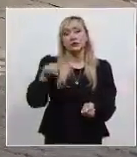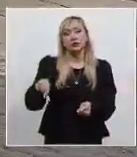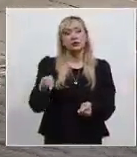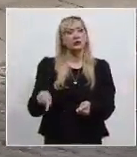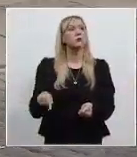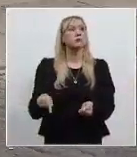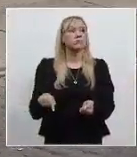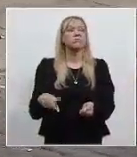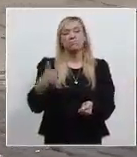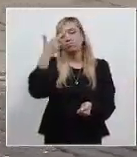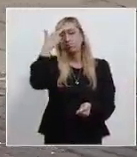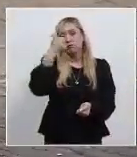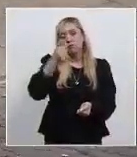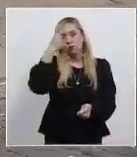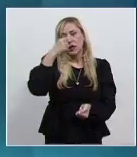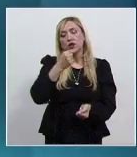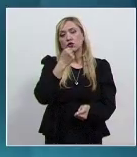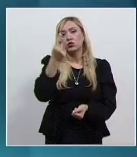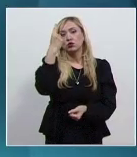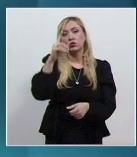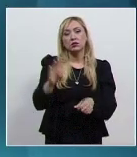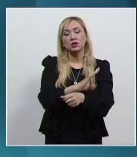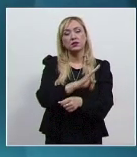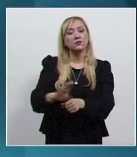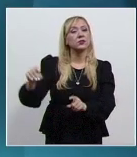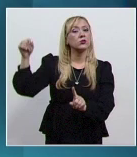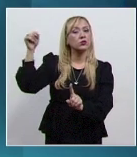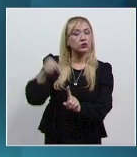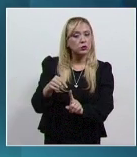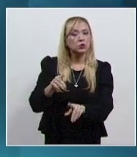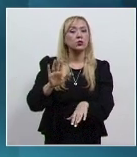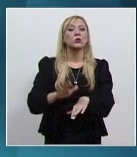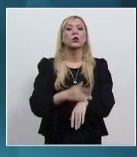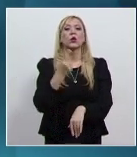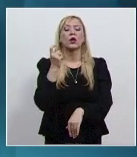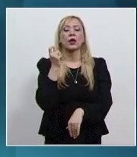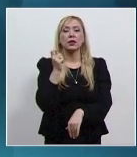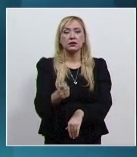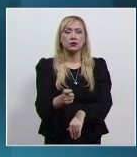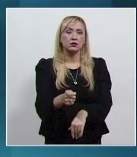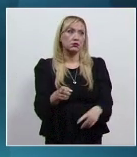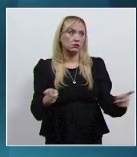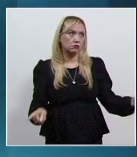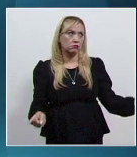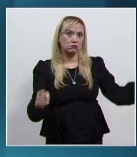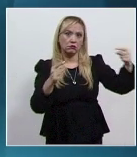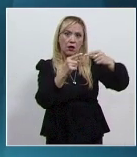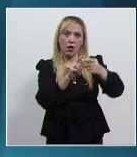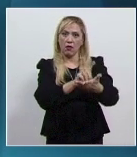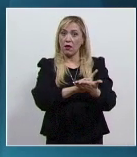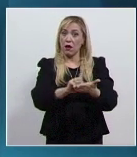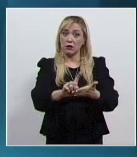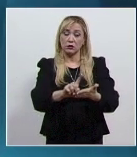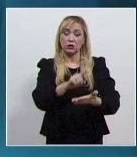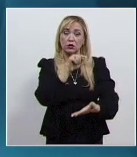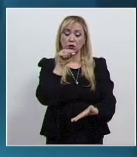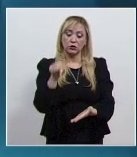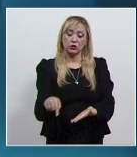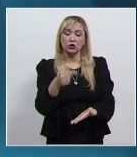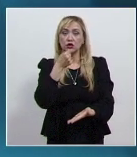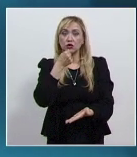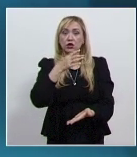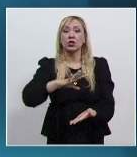interpretación compatible con el interés superior de la niñez en relación con la naturaleza del derecho alimentario de las niñas